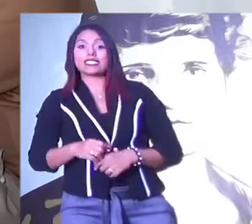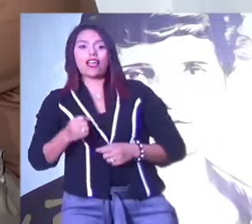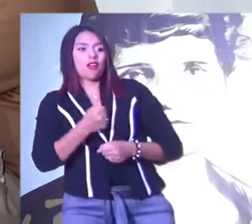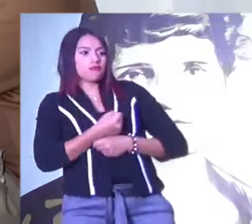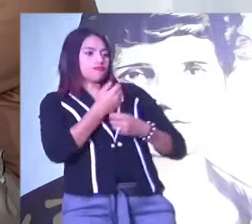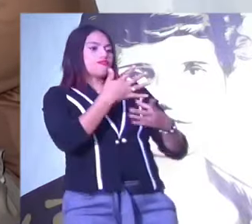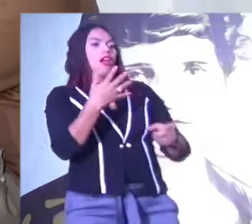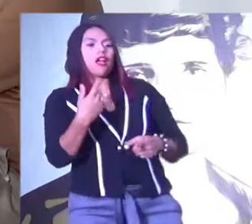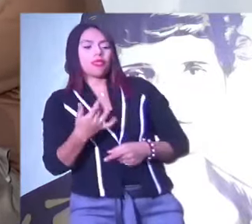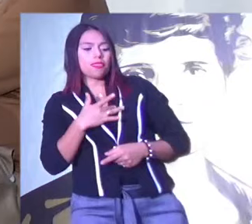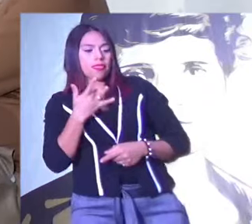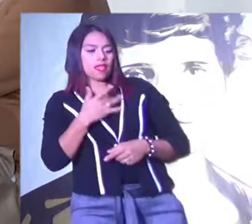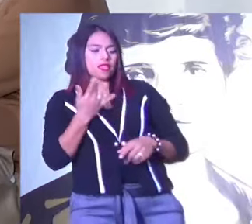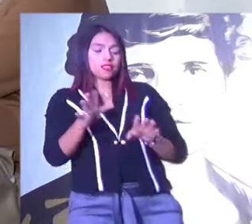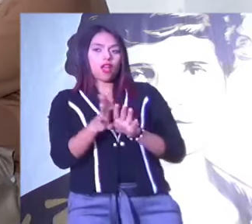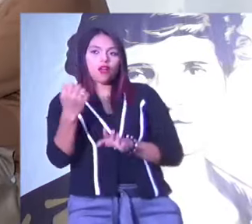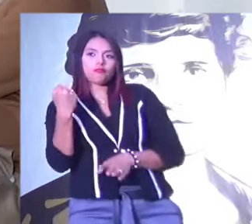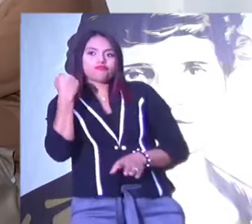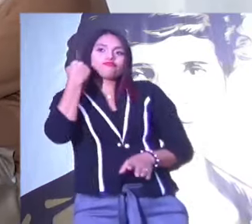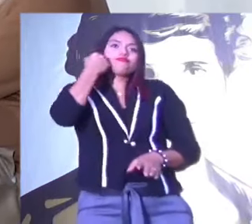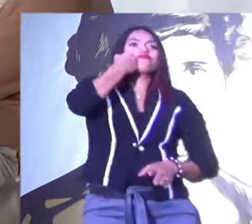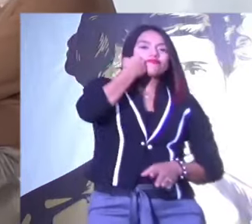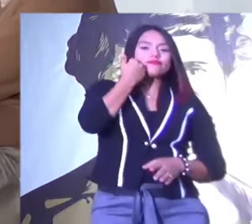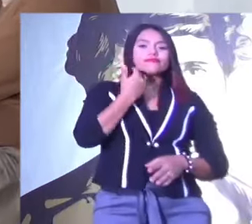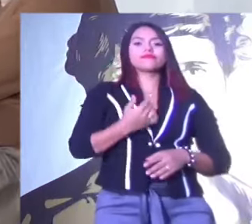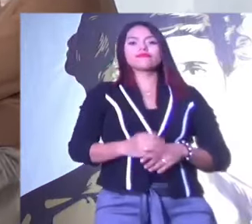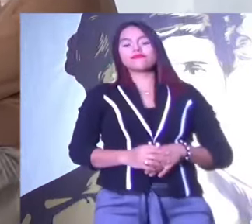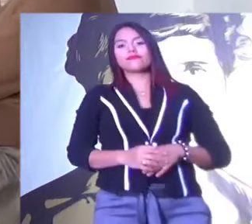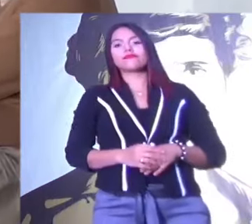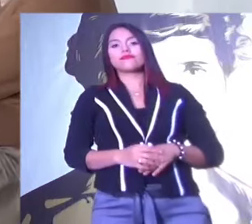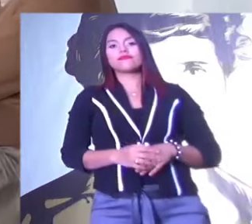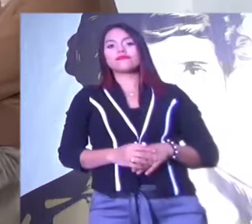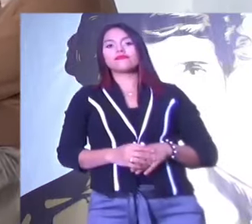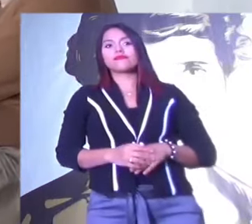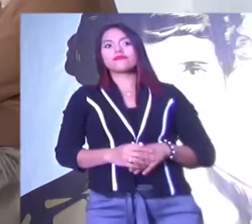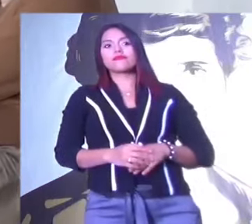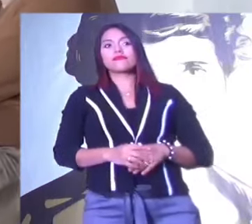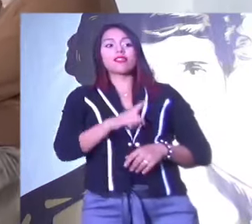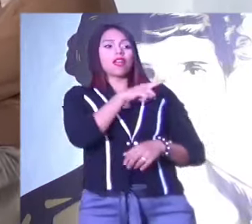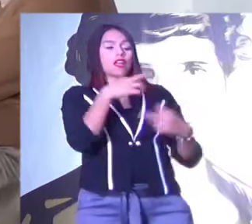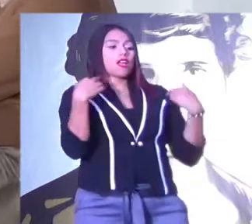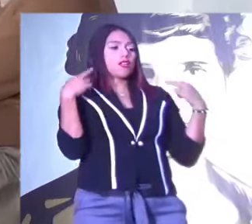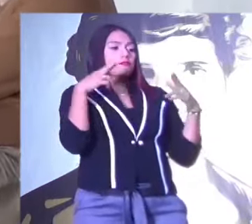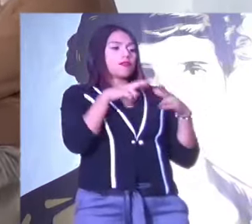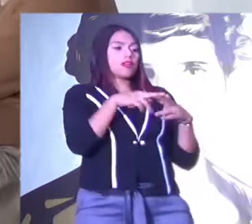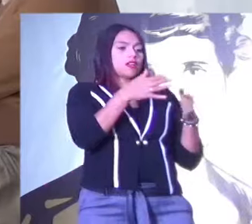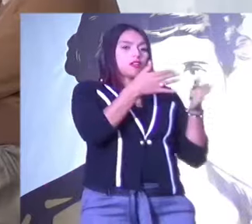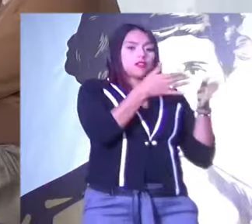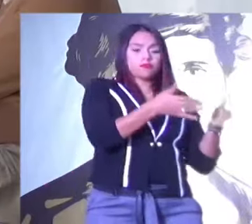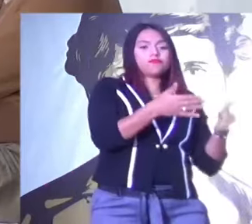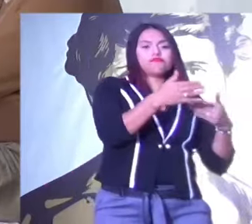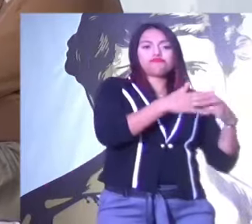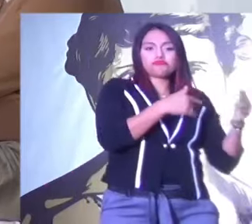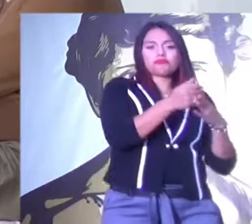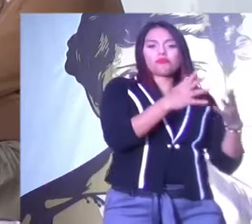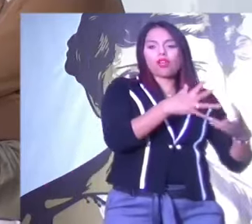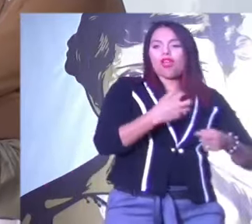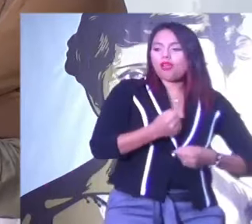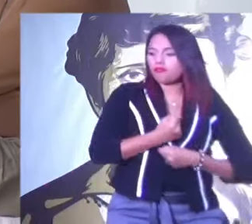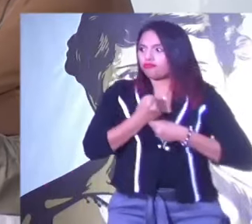el golpe de la fuerza de la poesía. Y el otro, el maestro de una poesía más contemporánea,